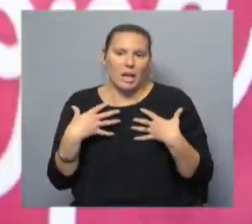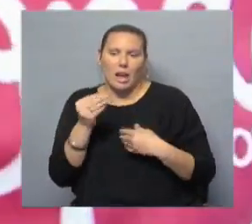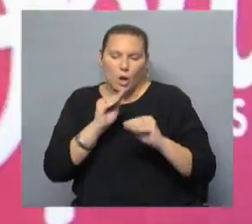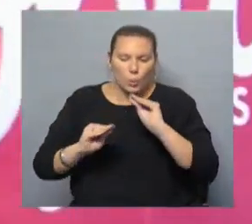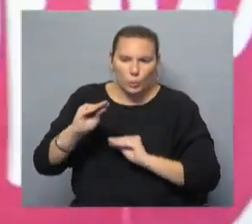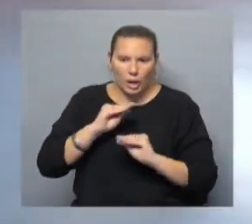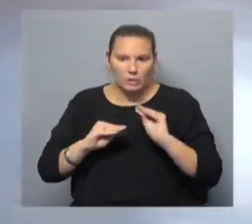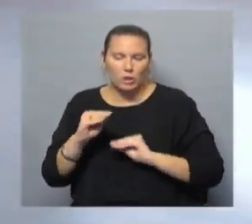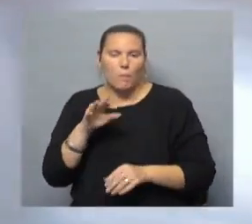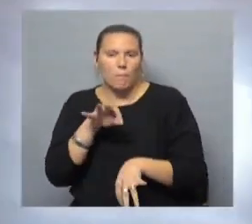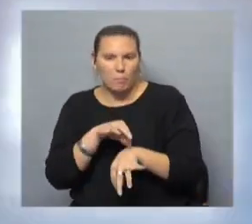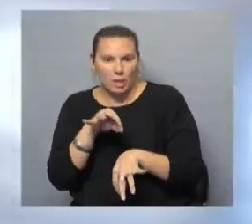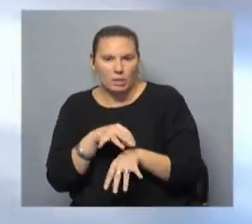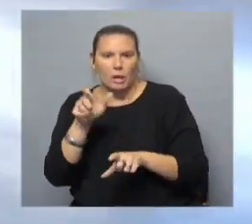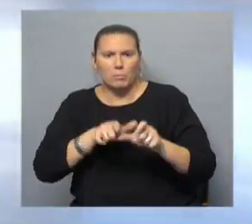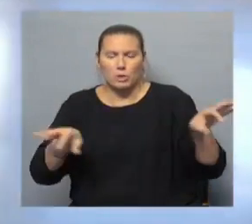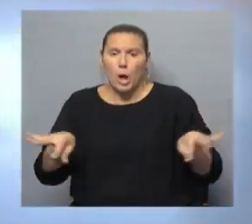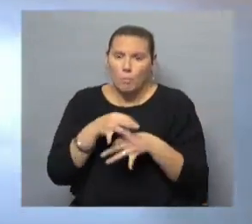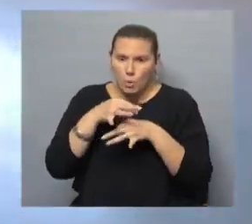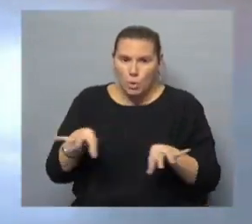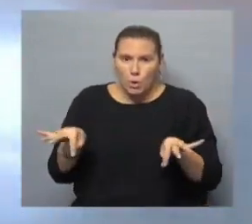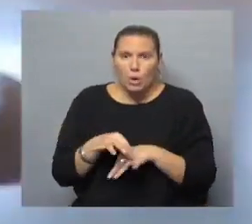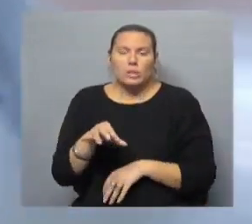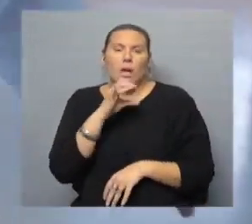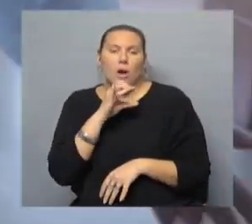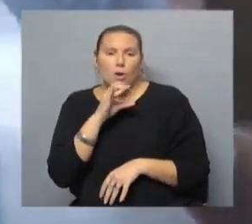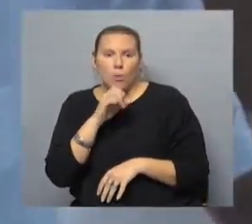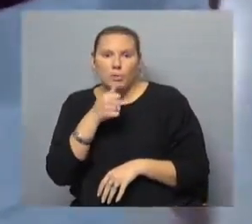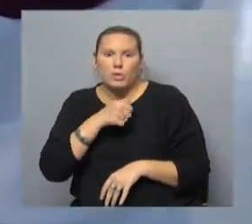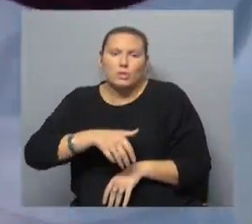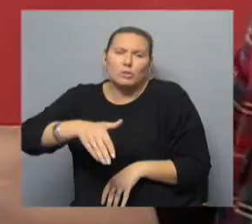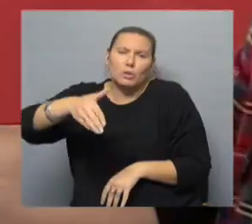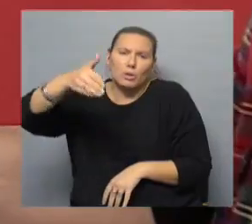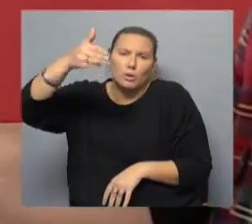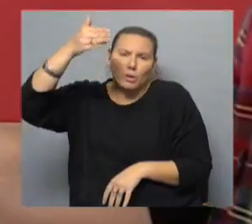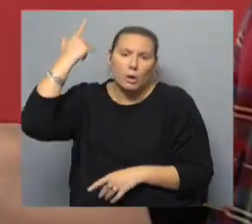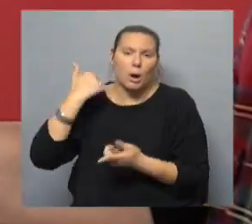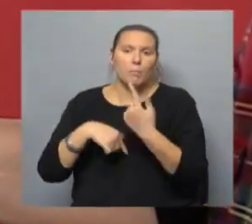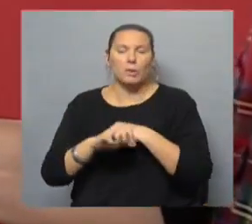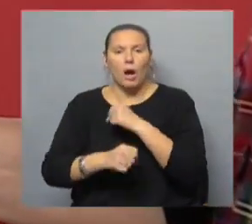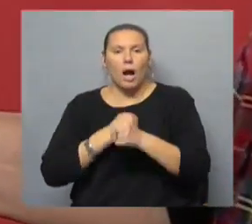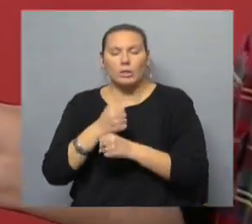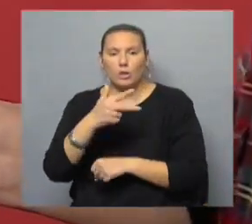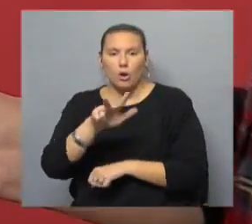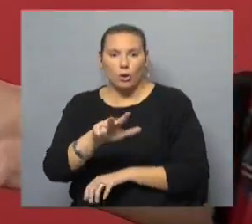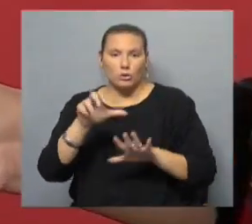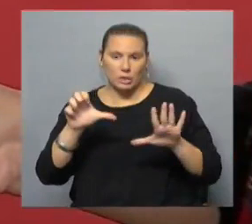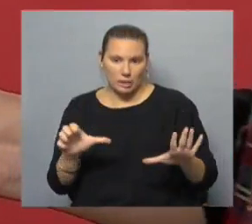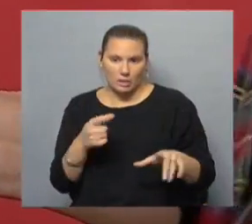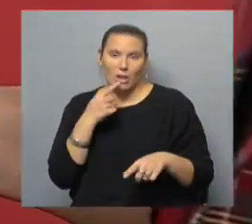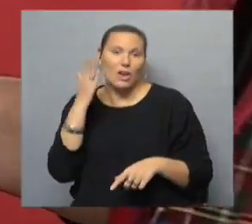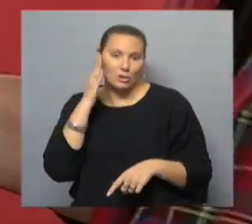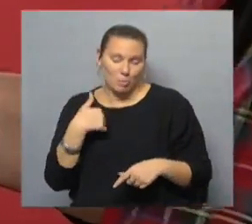de humor, de gente que hace música. Hay históricos muy interesantes. Pero en el año 86, y lo sé porque es el año que